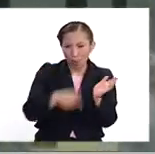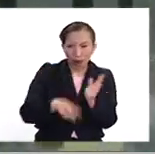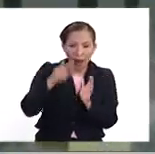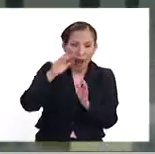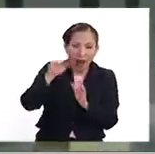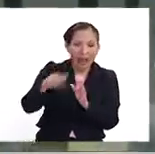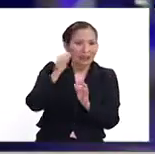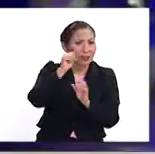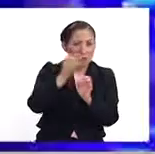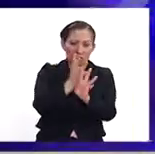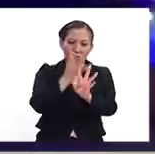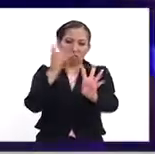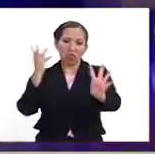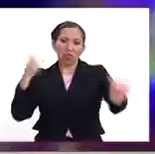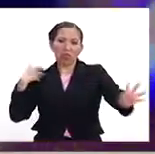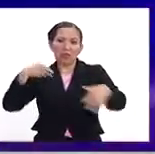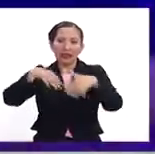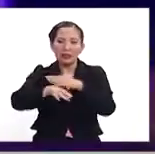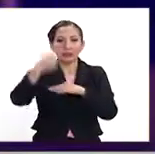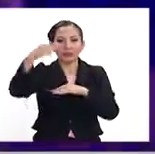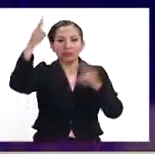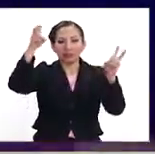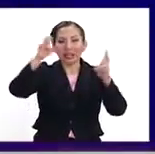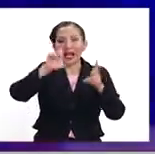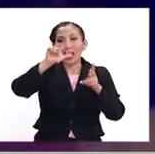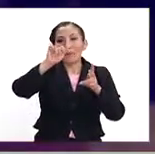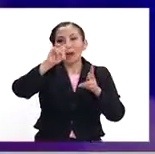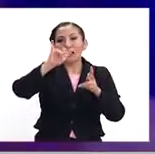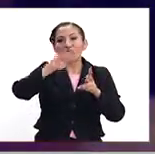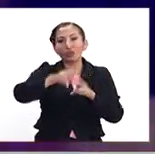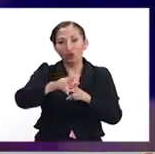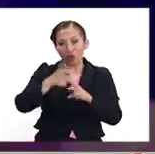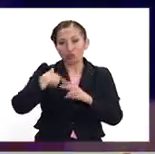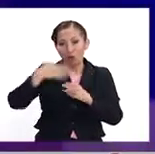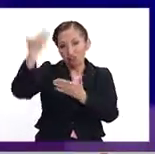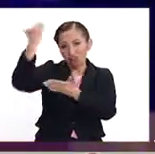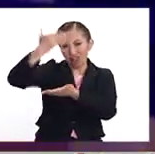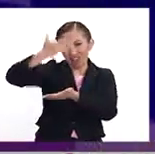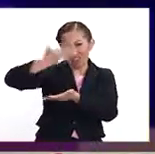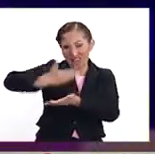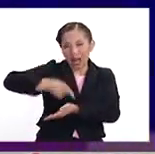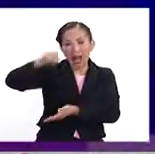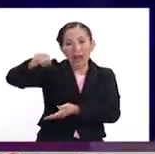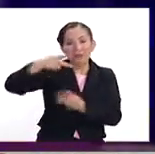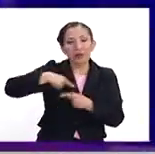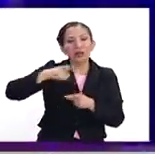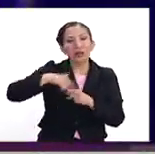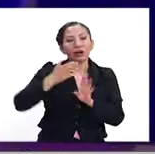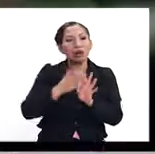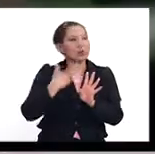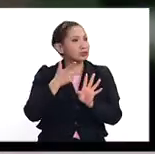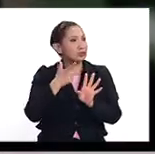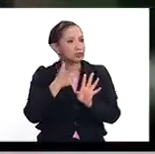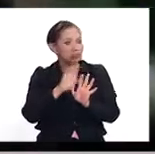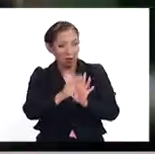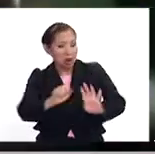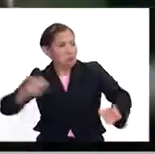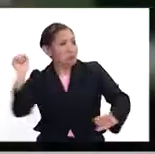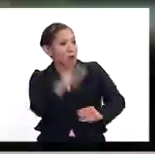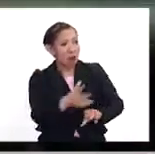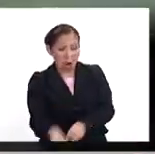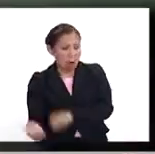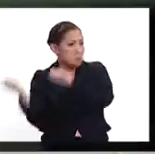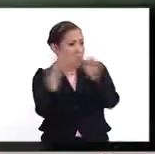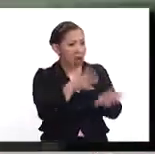y siempre hay colas para entrar, se llama El Pastor, son tacos al pastor. Allí los comensales se defendieron aventando sillas y